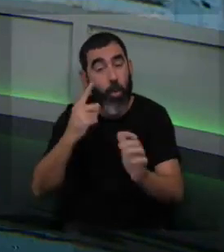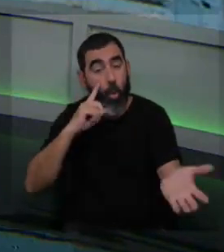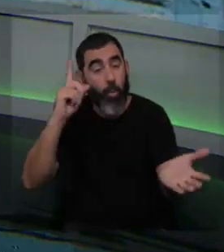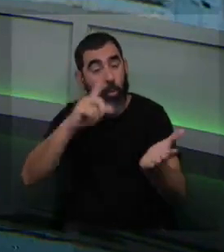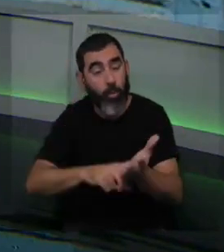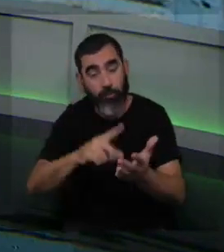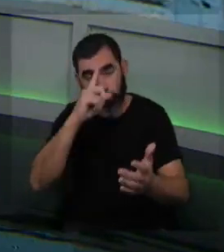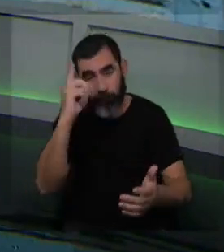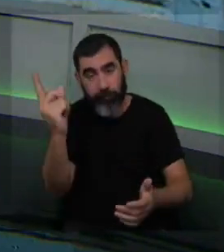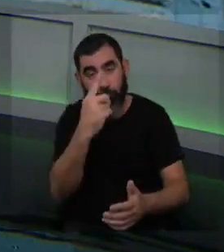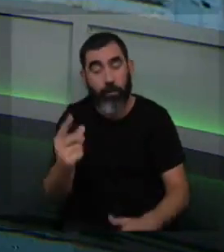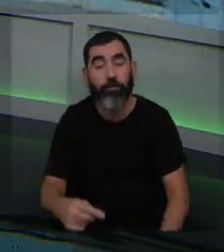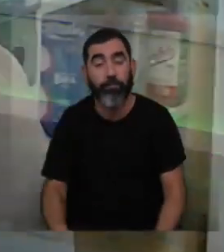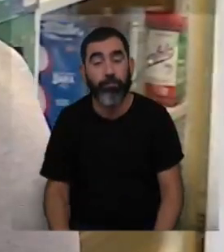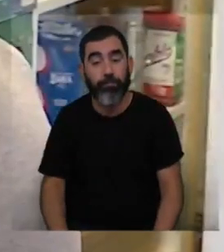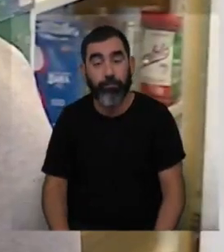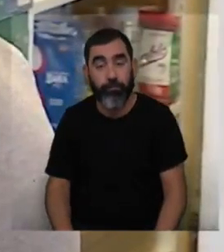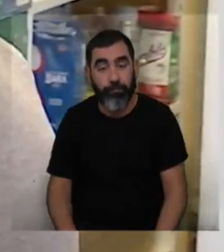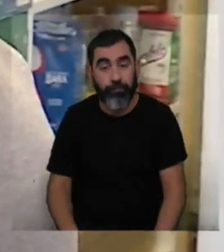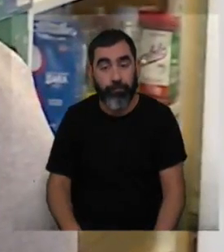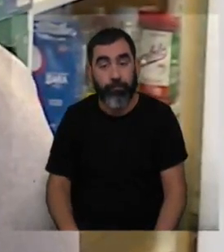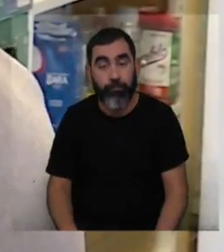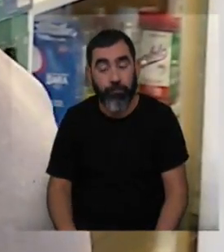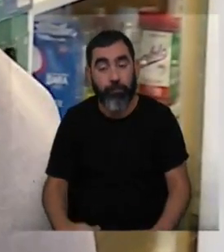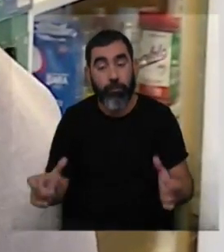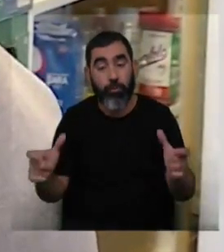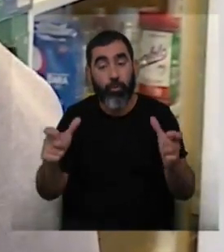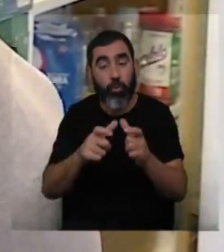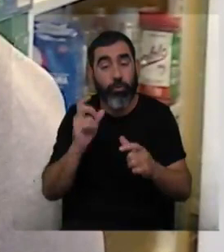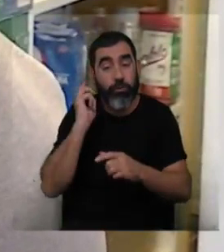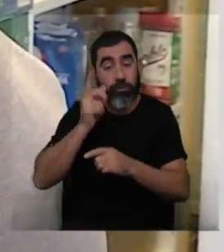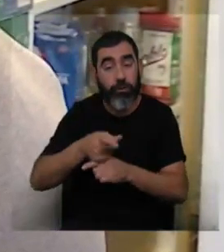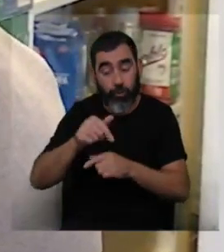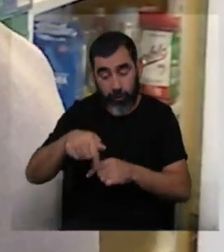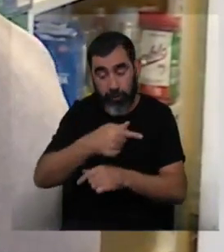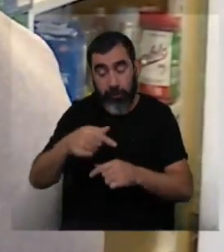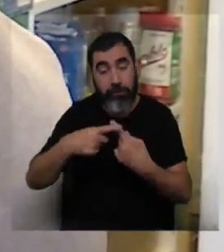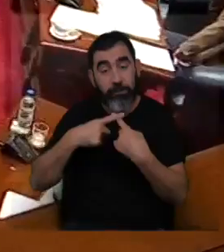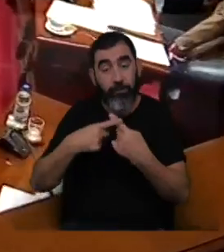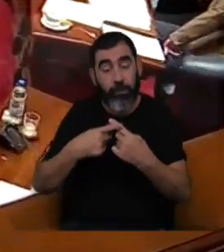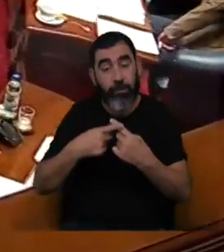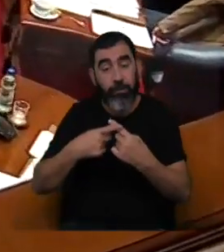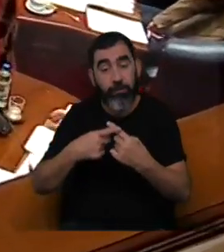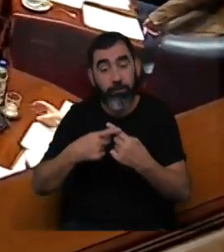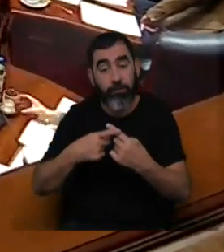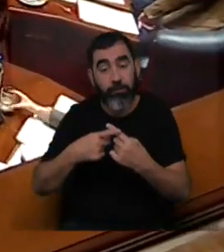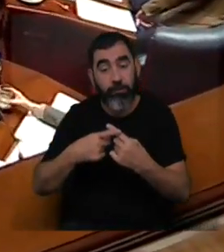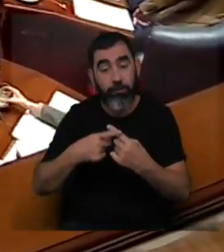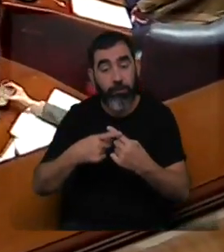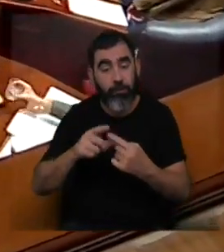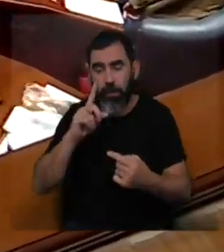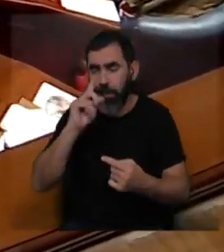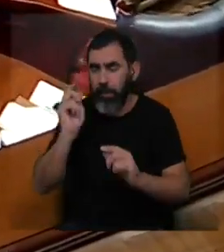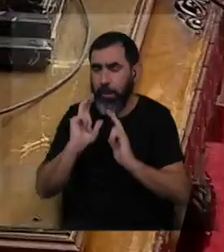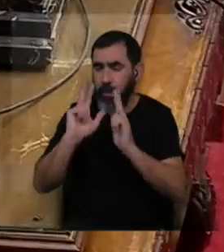observado internacionalmente. Lo que el Consejo decidió, estuvo trabajando esta semana, fue pronunciarse de manera